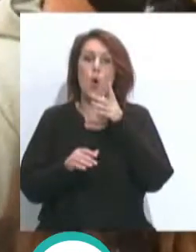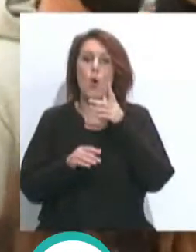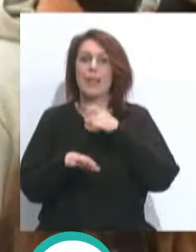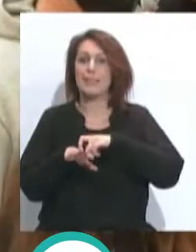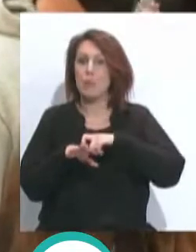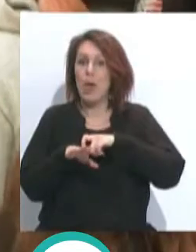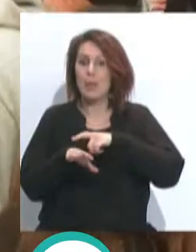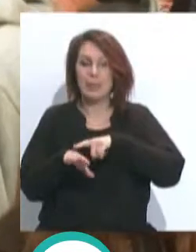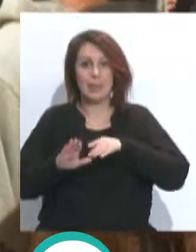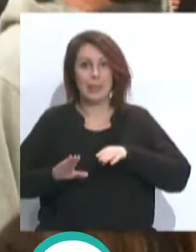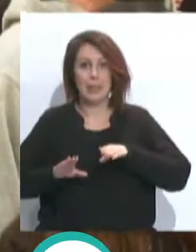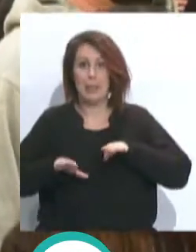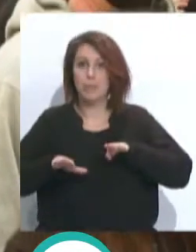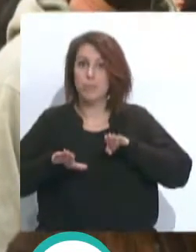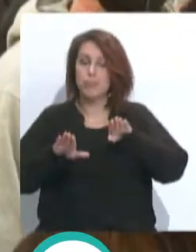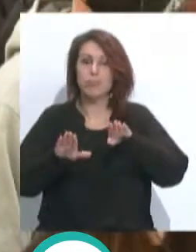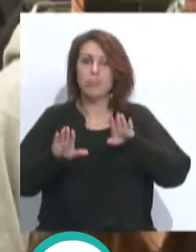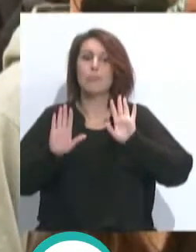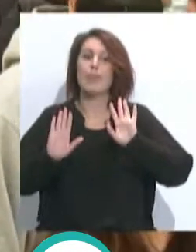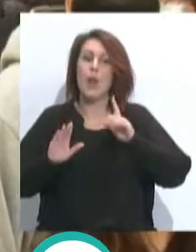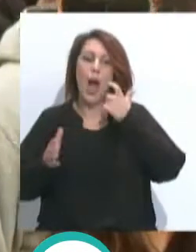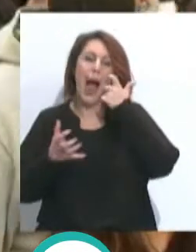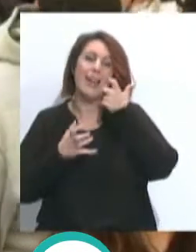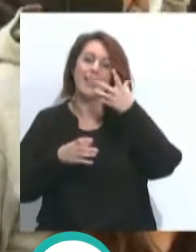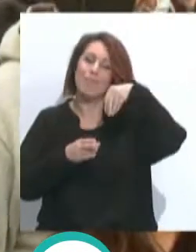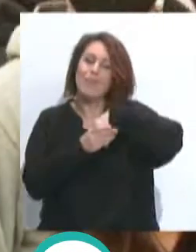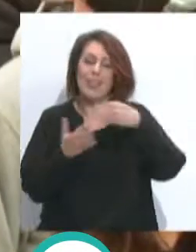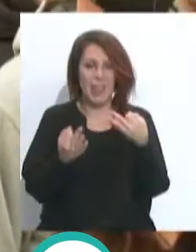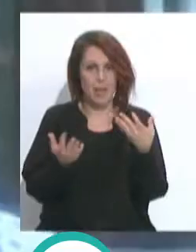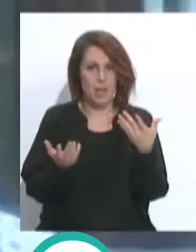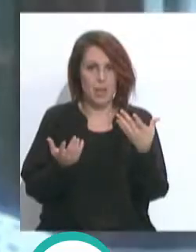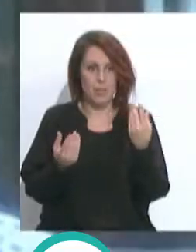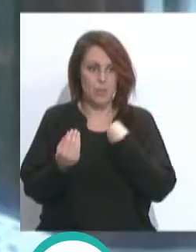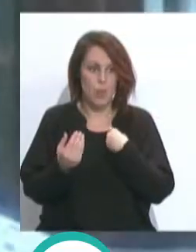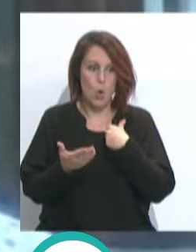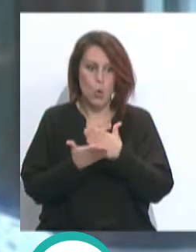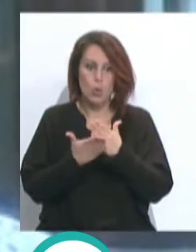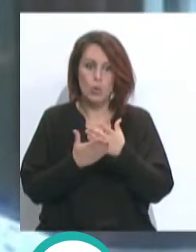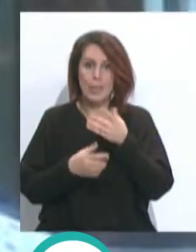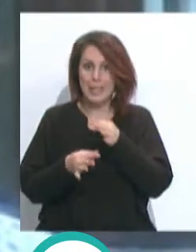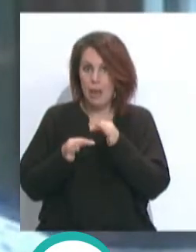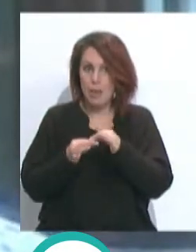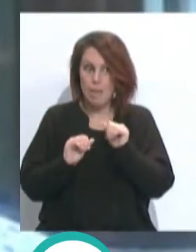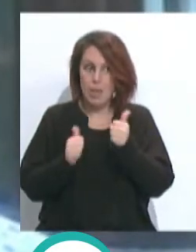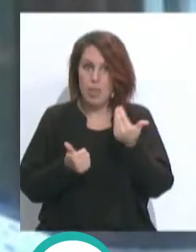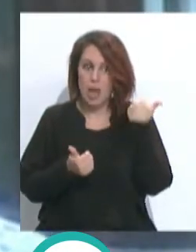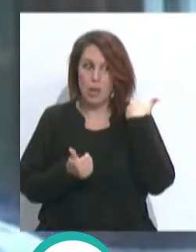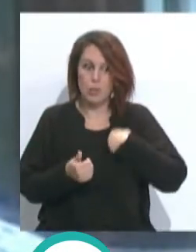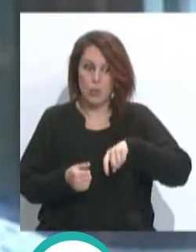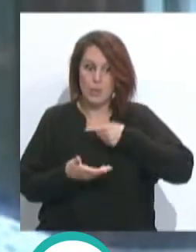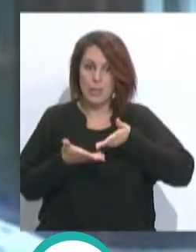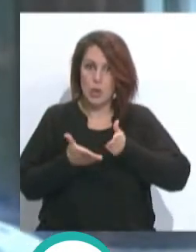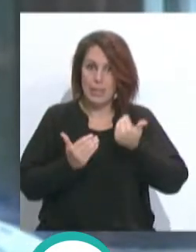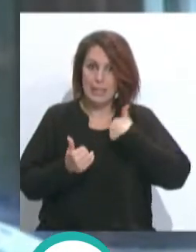de simultaneidad, pero en artes. Así como suena, el curso empezó en septiembre. Nuestros hijos ya